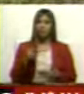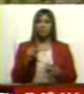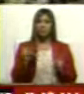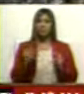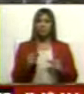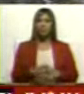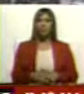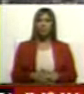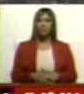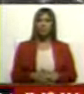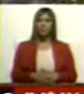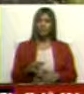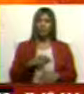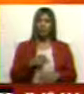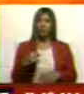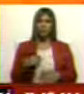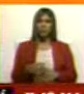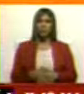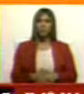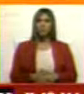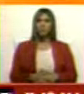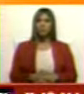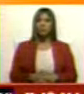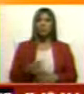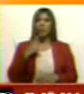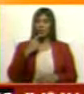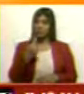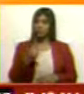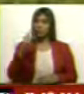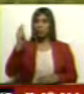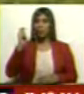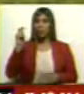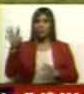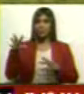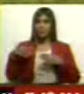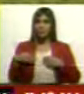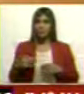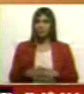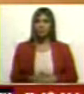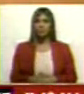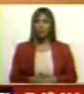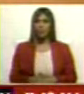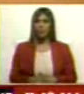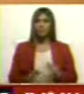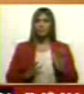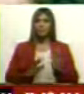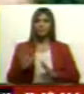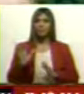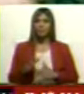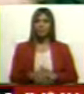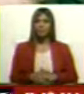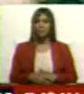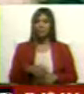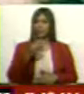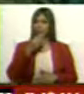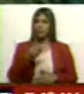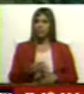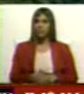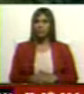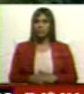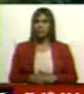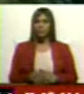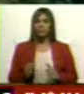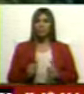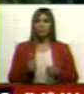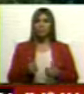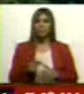discusión. Nosotros, es constitucional también, el 15 de diciembre